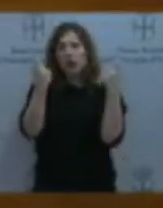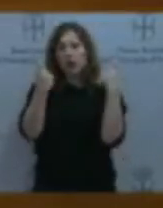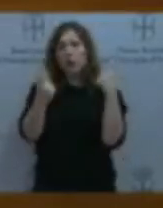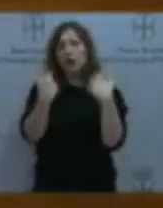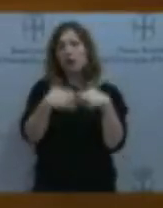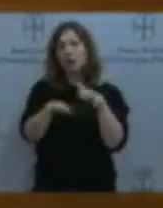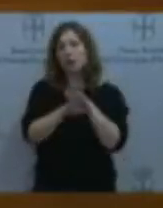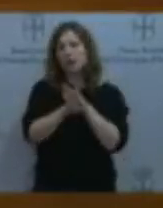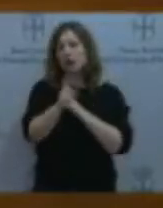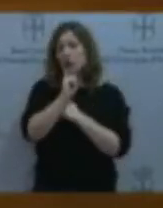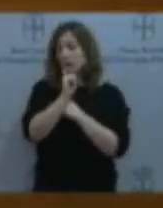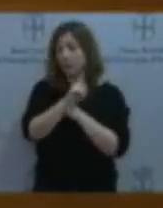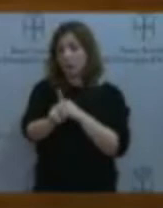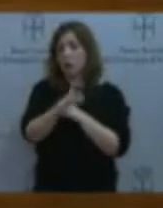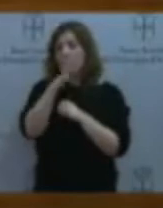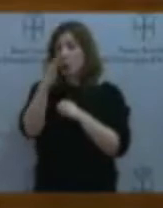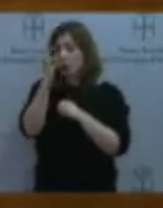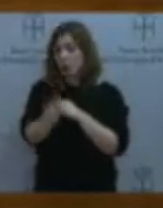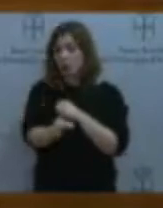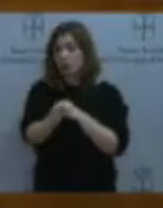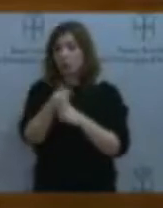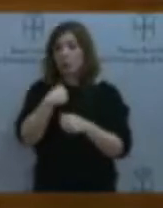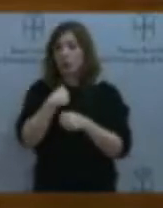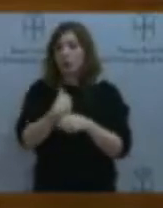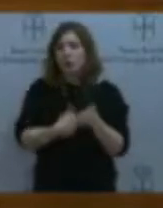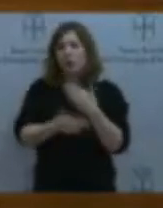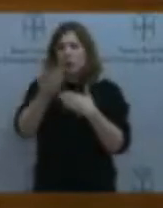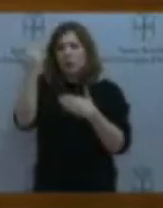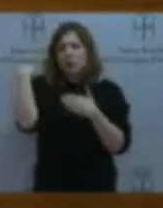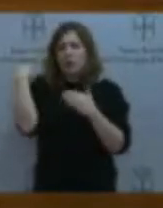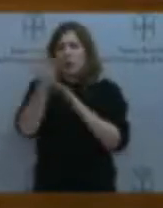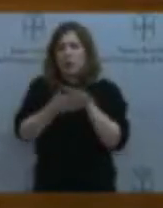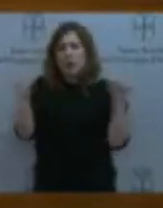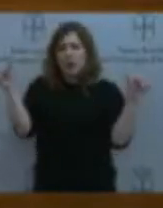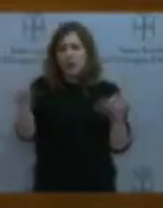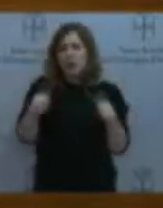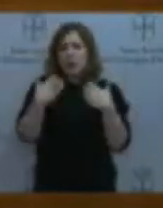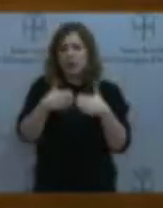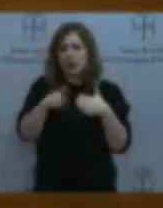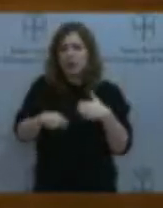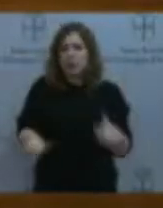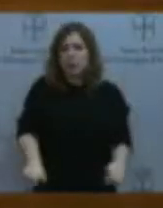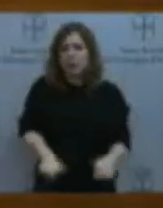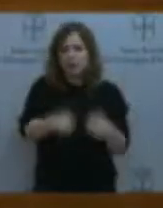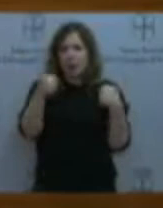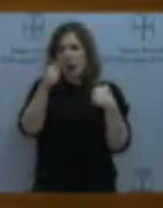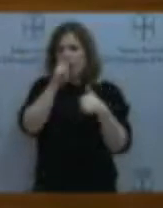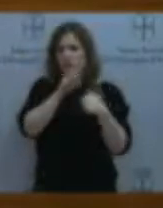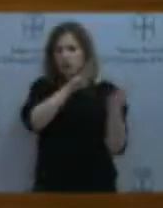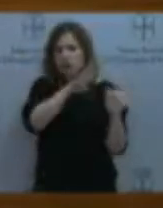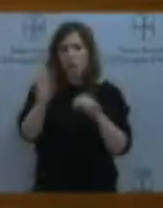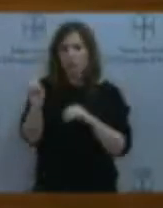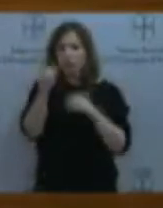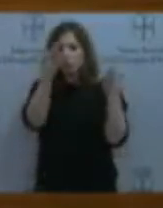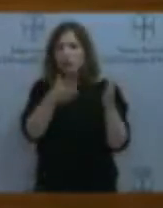industria, porque precisamente cuando yo me remontaba a lo que había sido el declive industrial y la reconversión de los años 90, cuando usted pregunta cómo